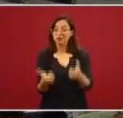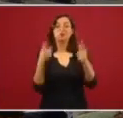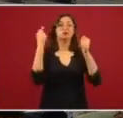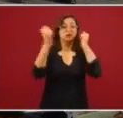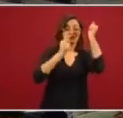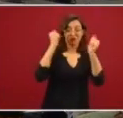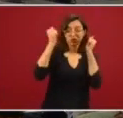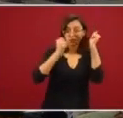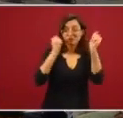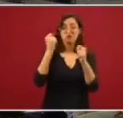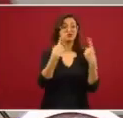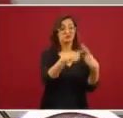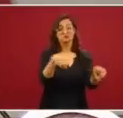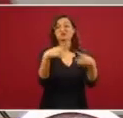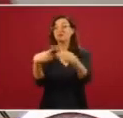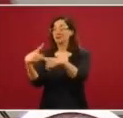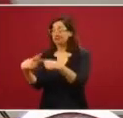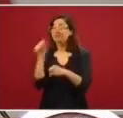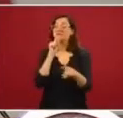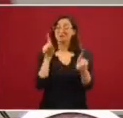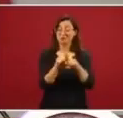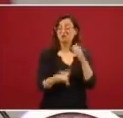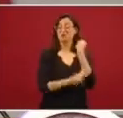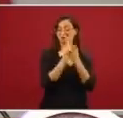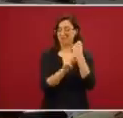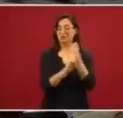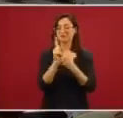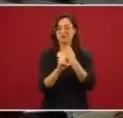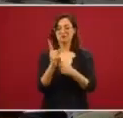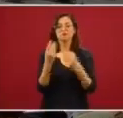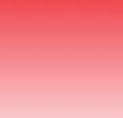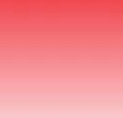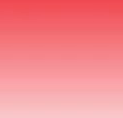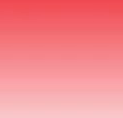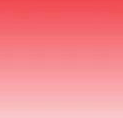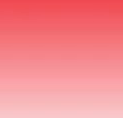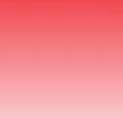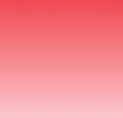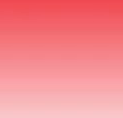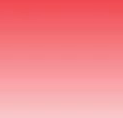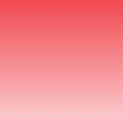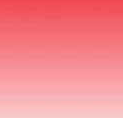turismo diferentes otros sectores la cultura etcétera muchas gracias